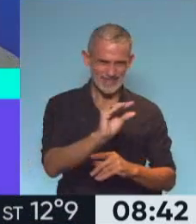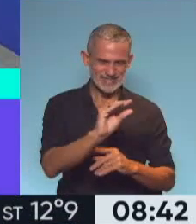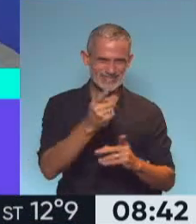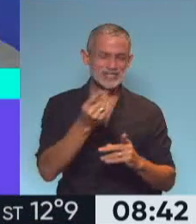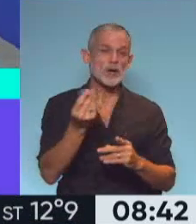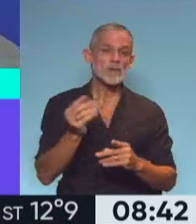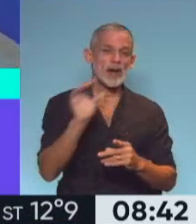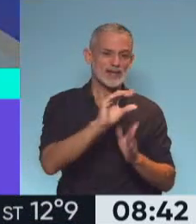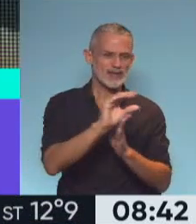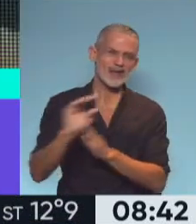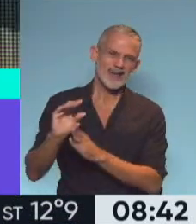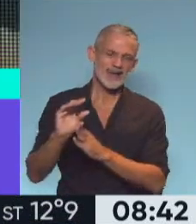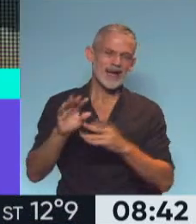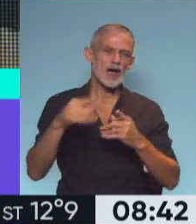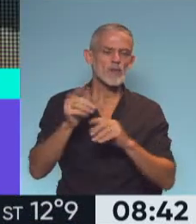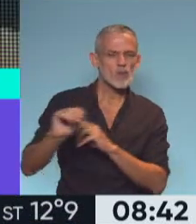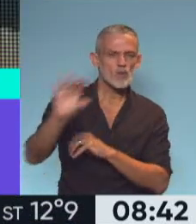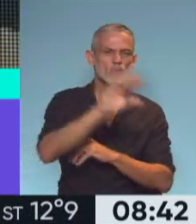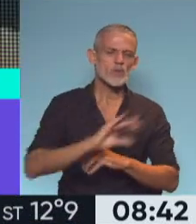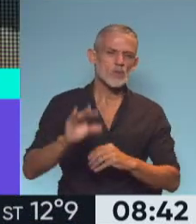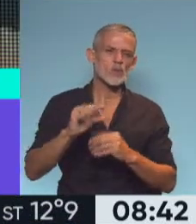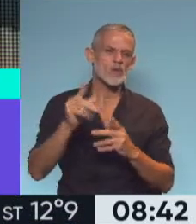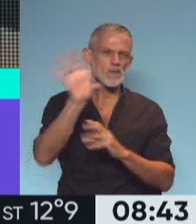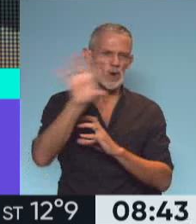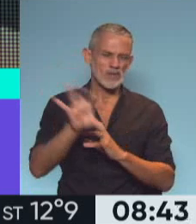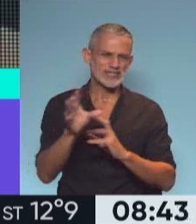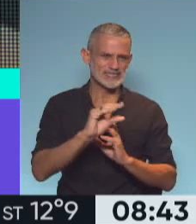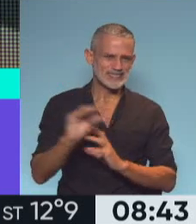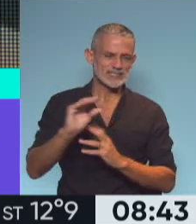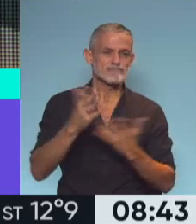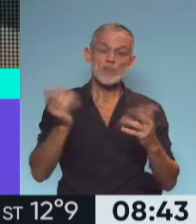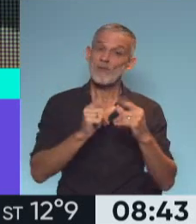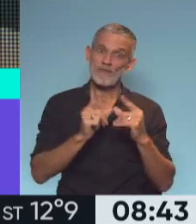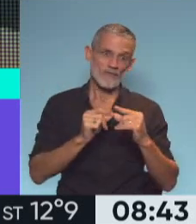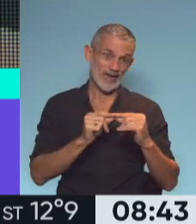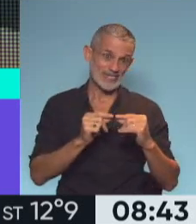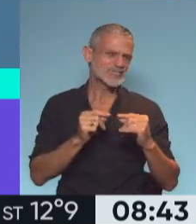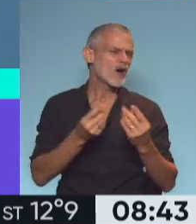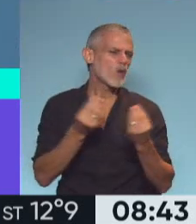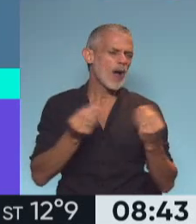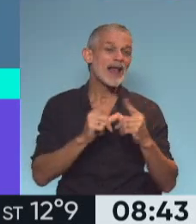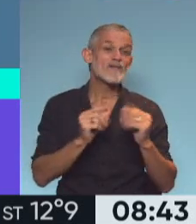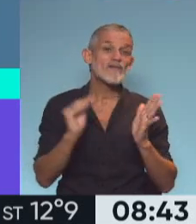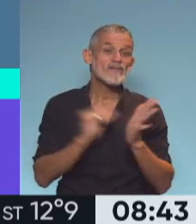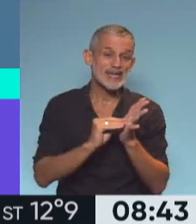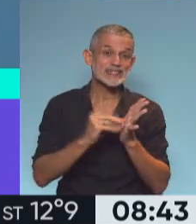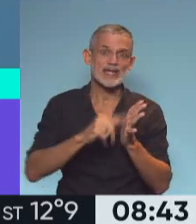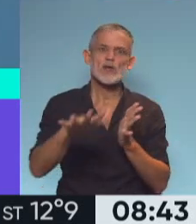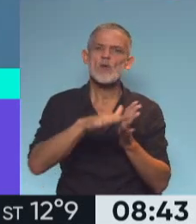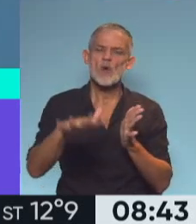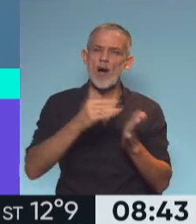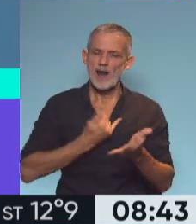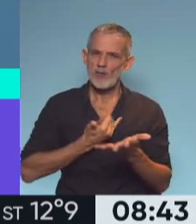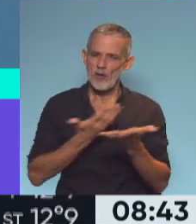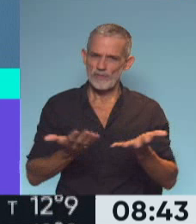y que justamente vuelven a distribuirse en el caso de la provincia. Hay una fecha Hay una fecha, y hay un exactamente. espacio. Hay una fecha,